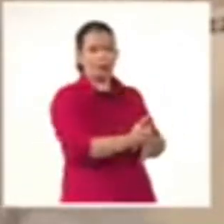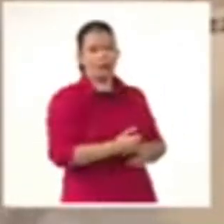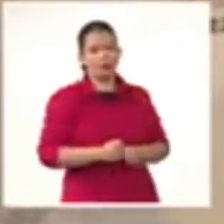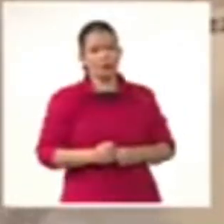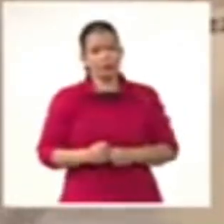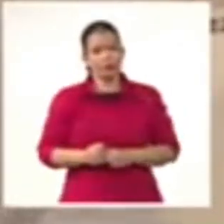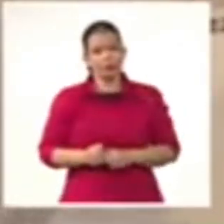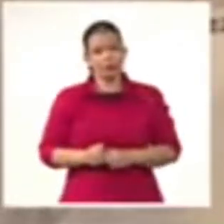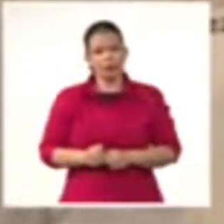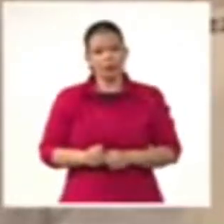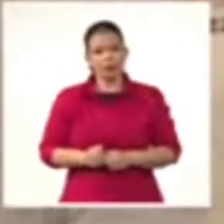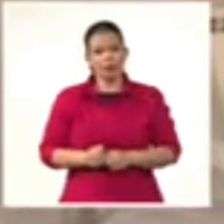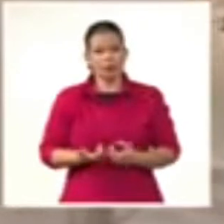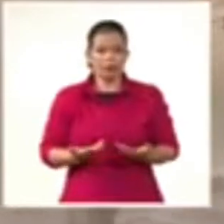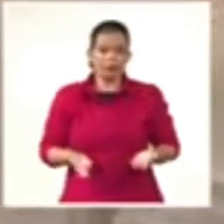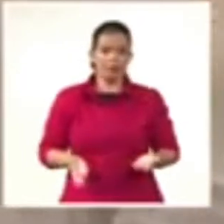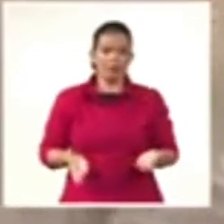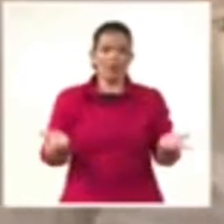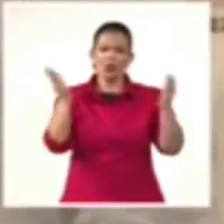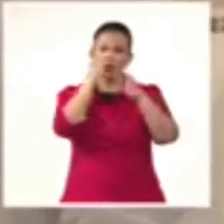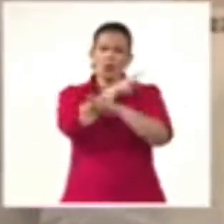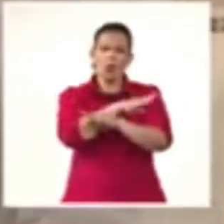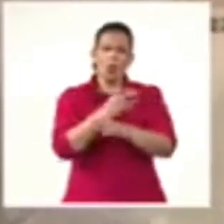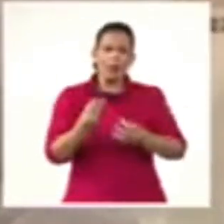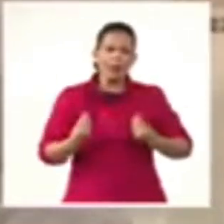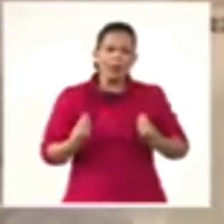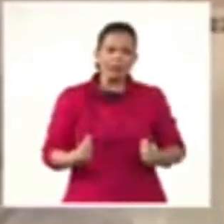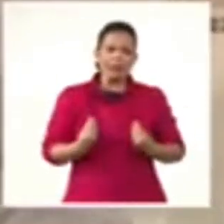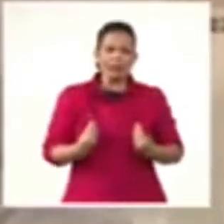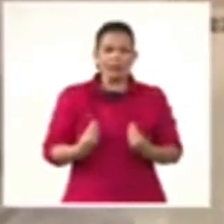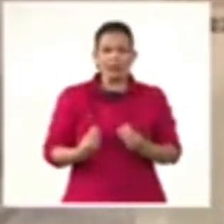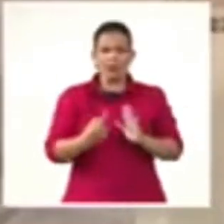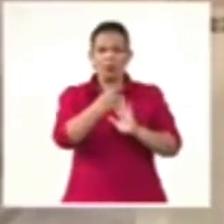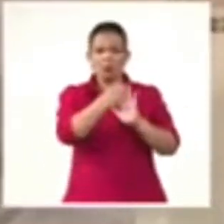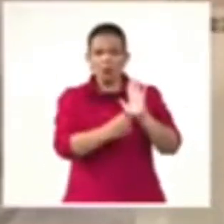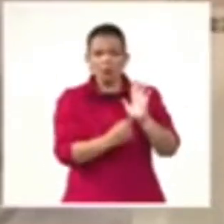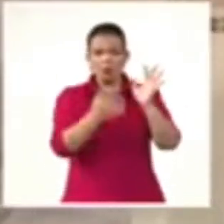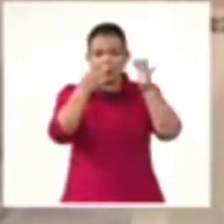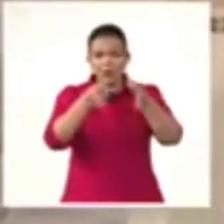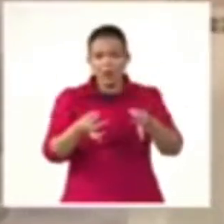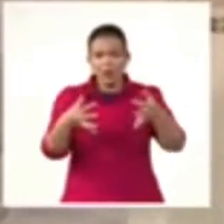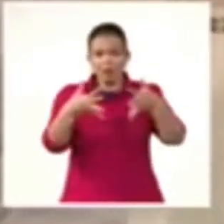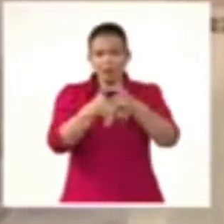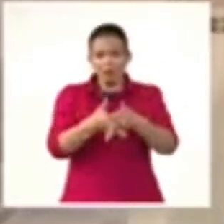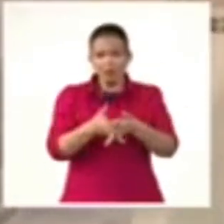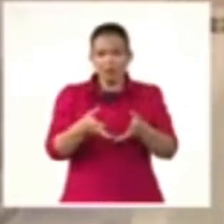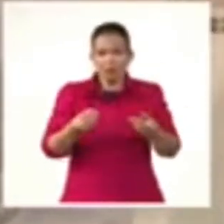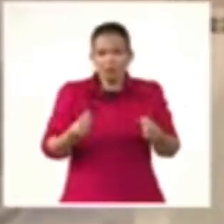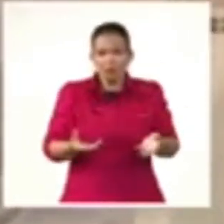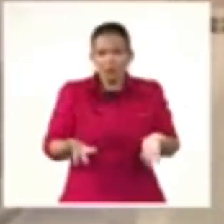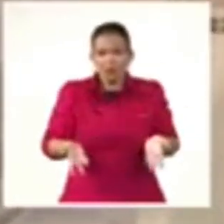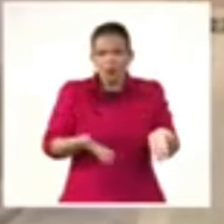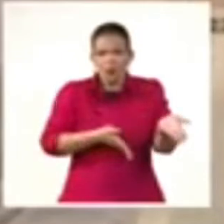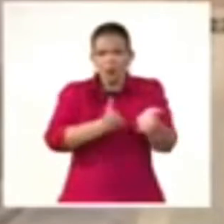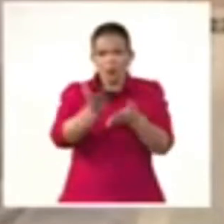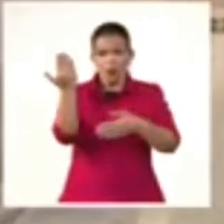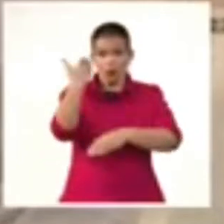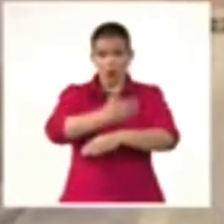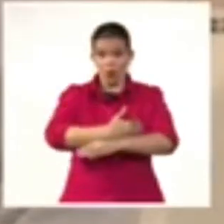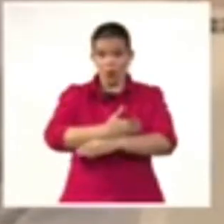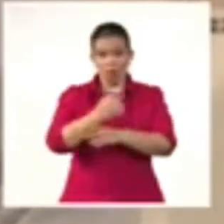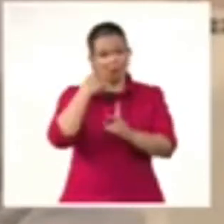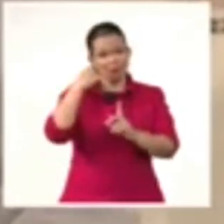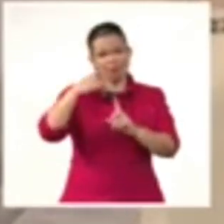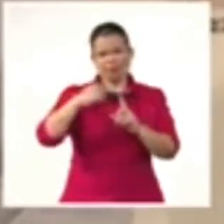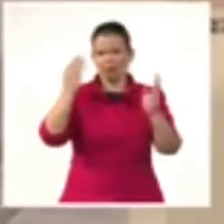el sostenimiento del bloqueo contra Cuba tan incompatible con los discursos de libertad, democracia y derechos